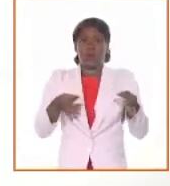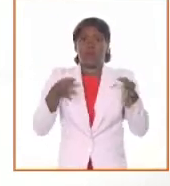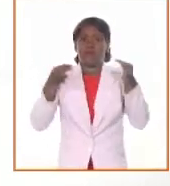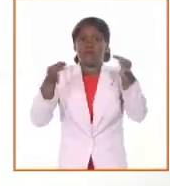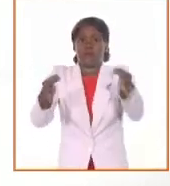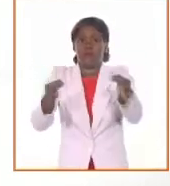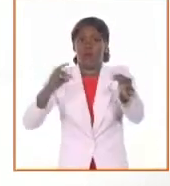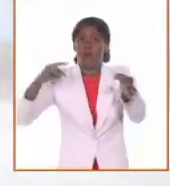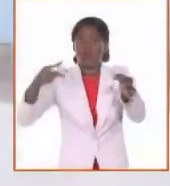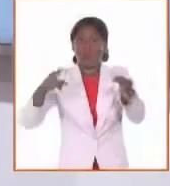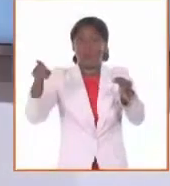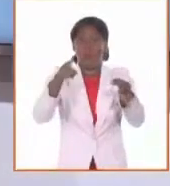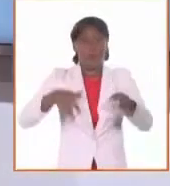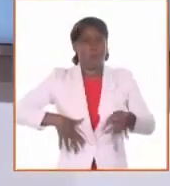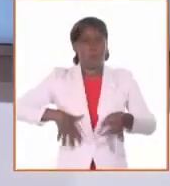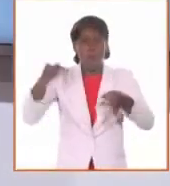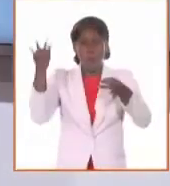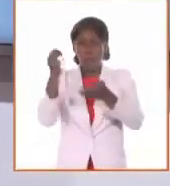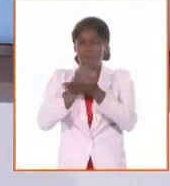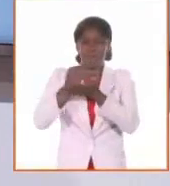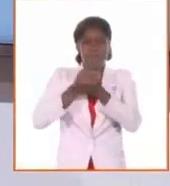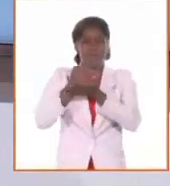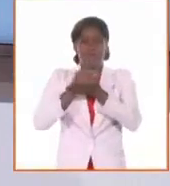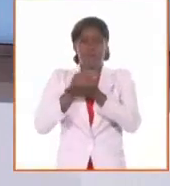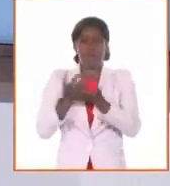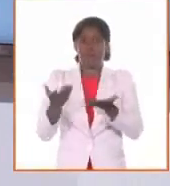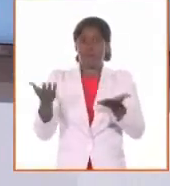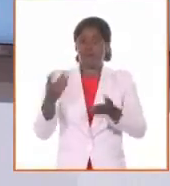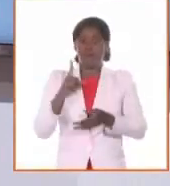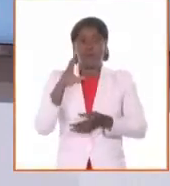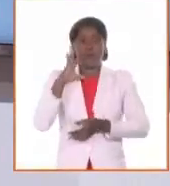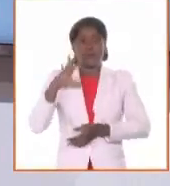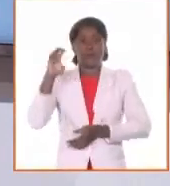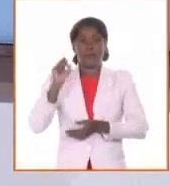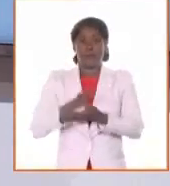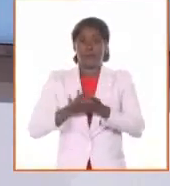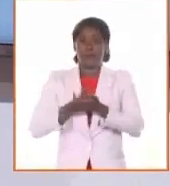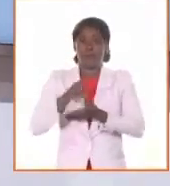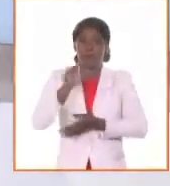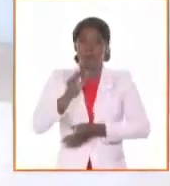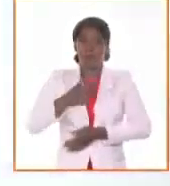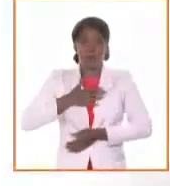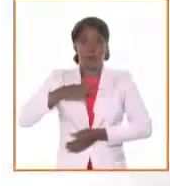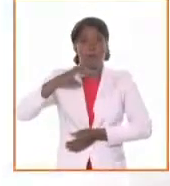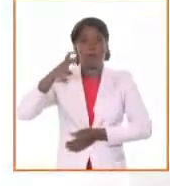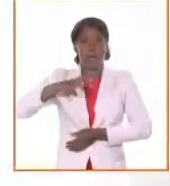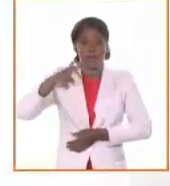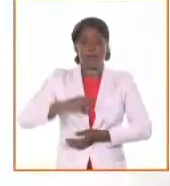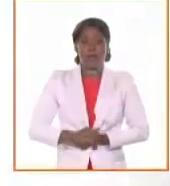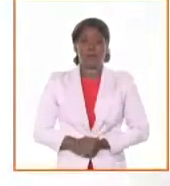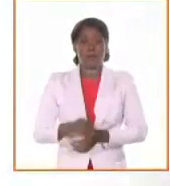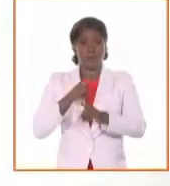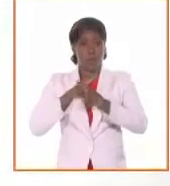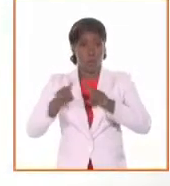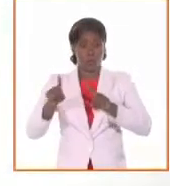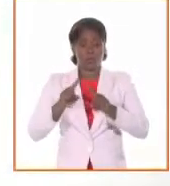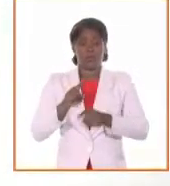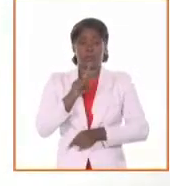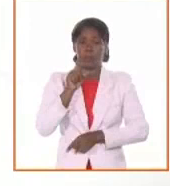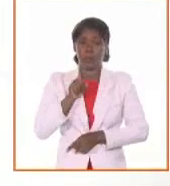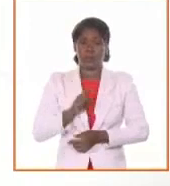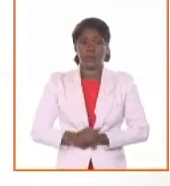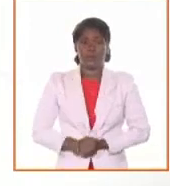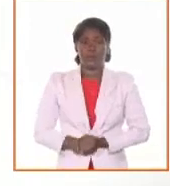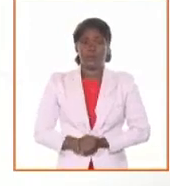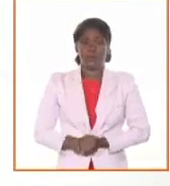para hacerlo se diseñan para agotarte dice Dani en Holguín es pésimo el servicio online a la